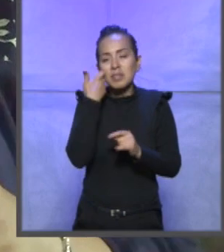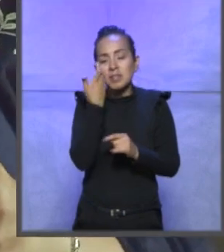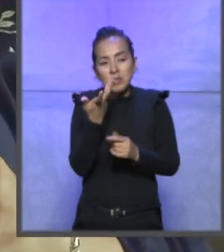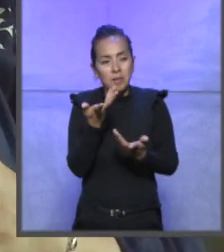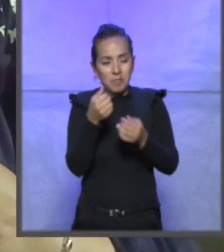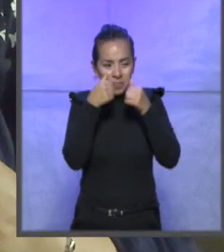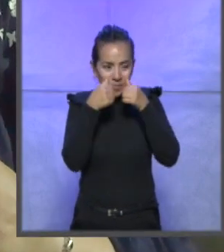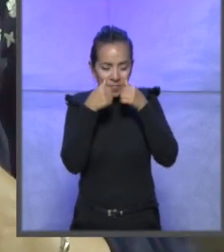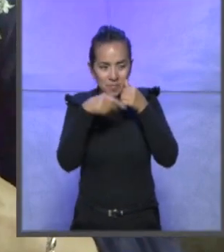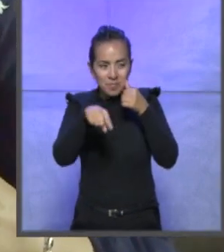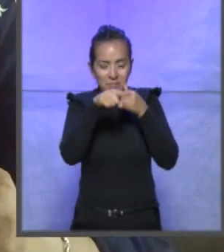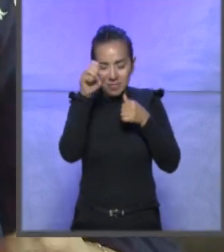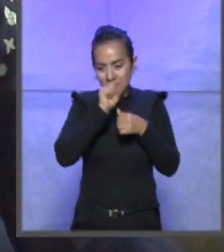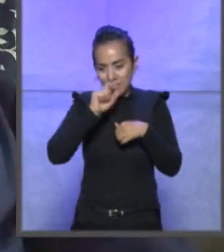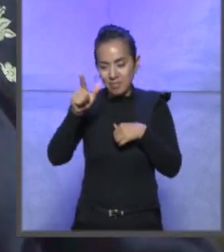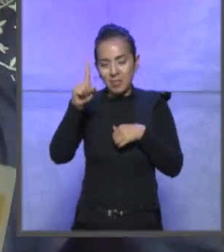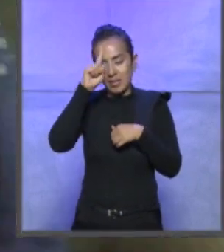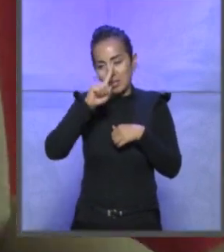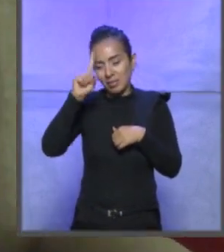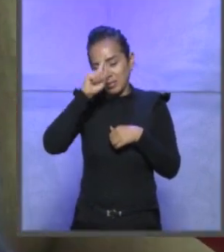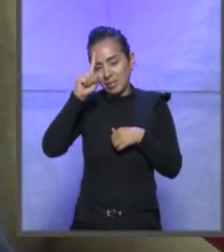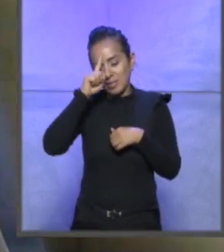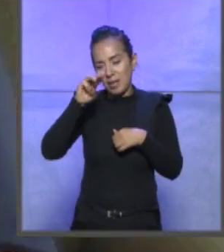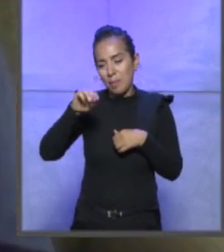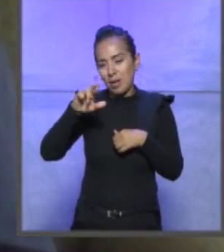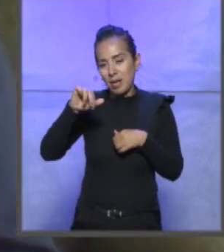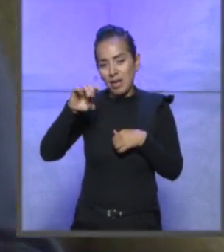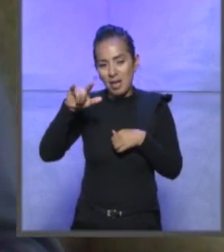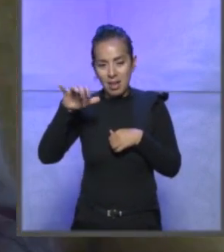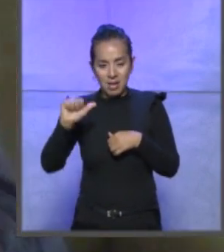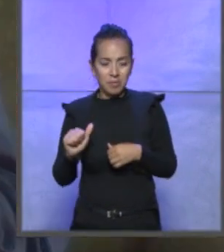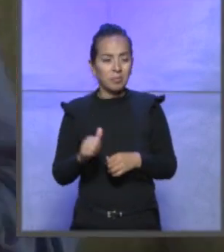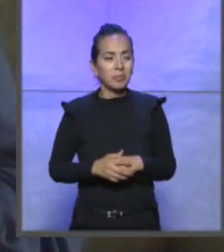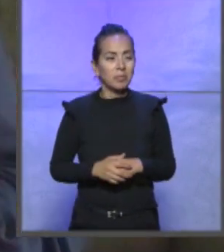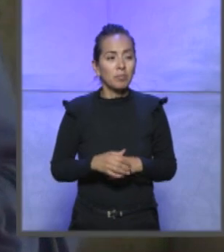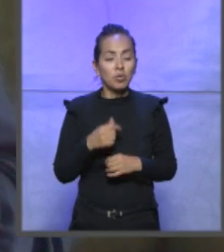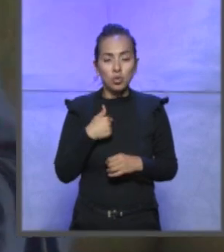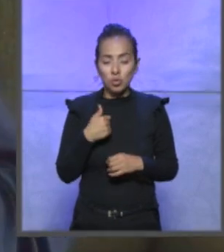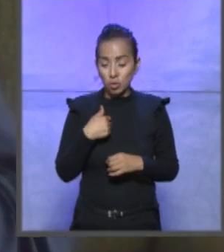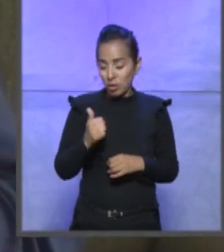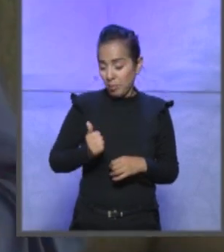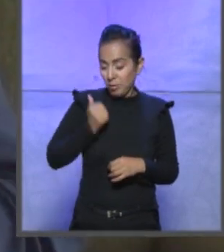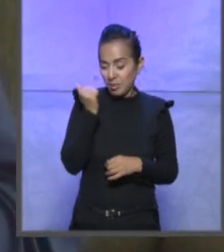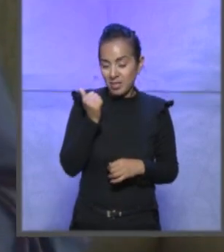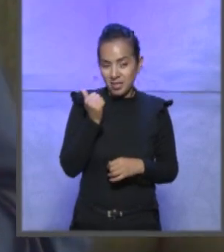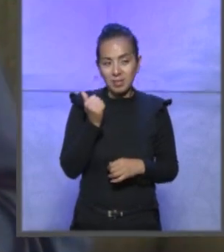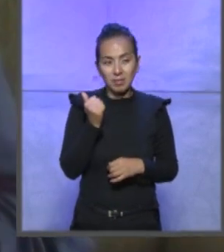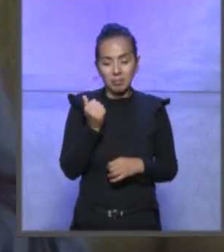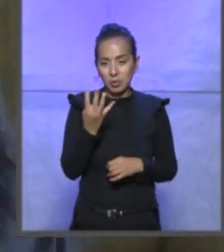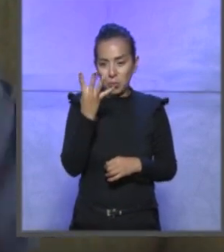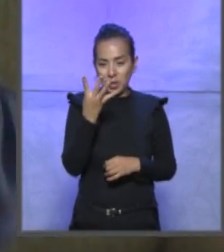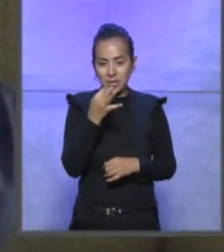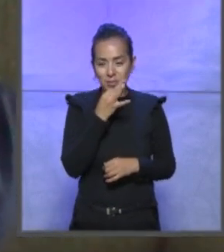actividad, quisiéramos escuchar a nuestra experta, la consejera María Elia Magaña Zambrano. Adelante, por favor. Voy a tratar de aprovechar lo más